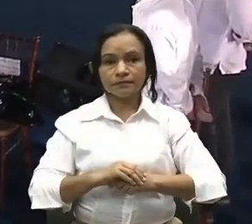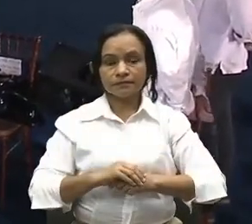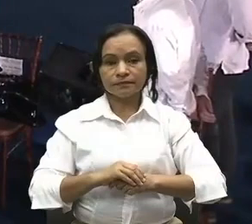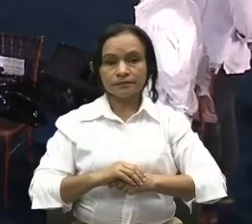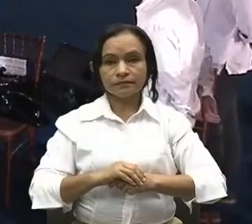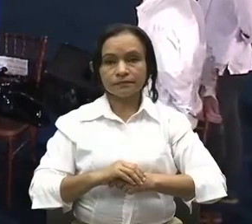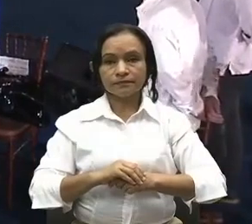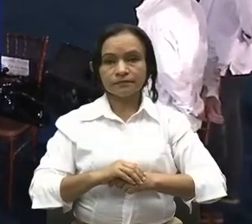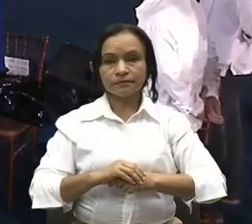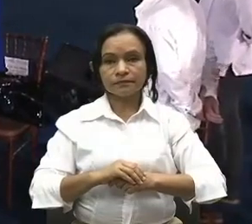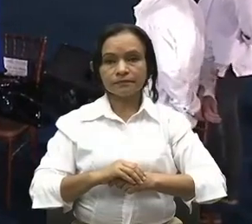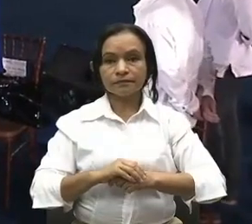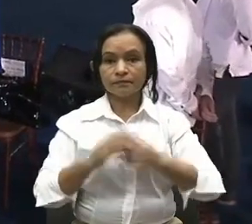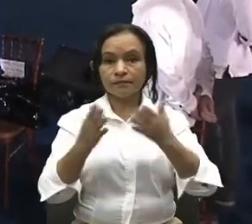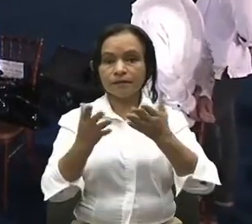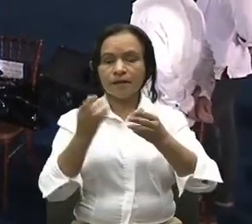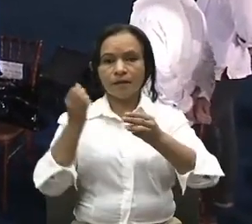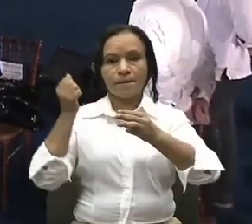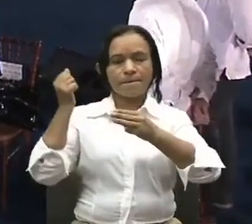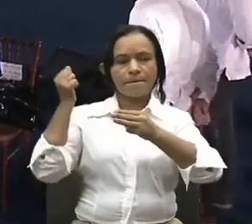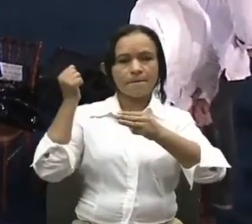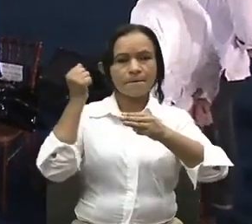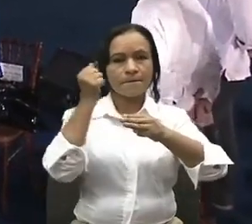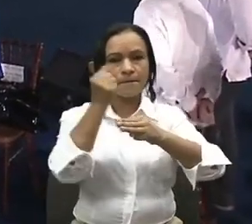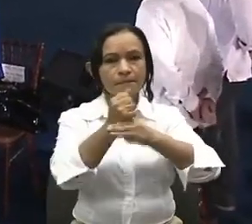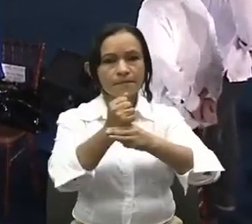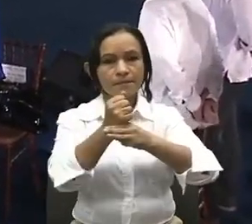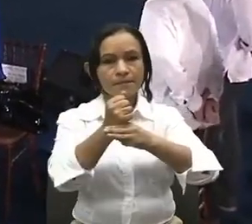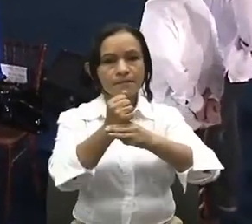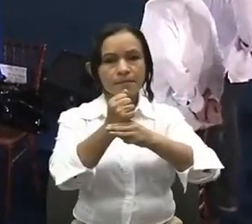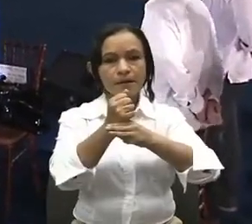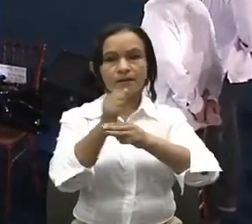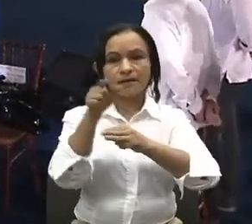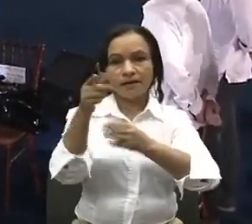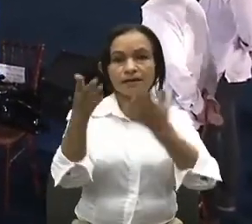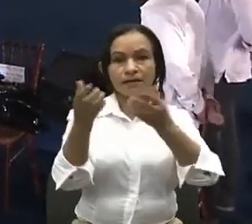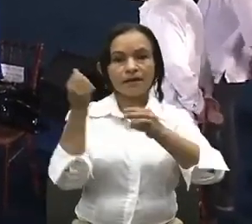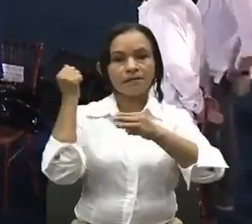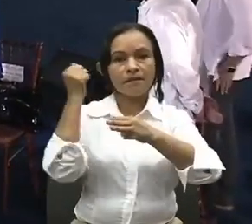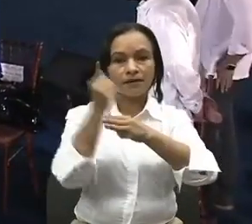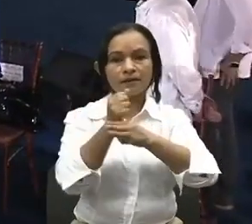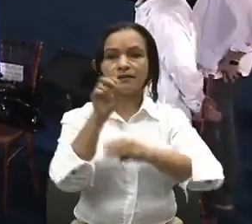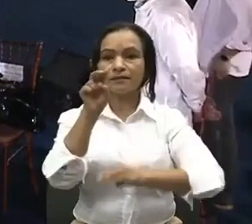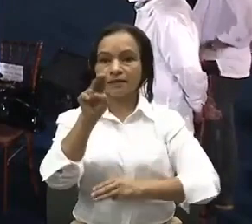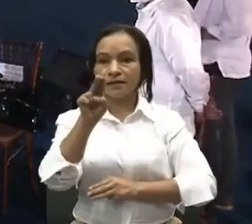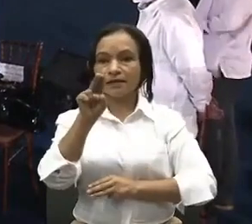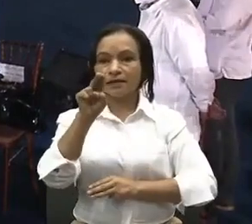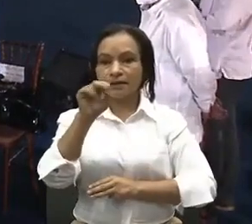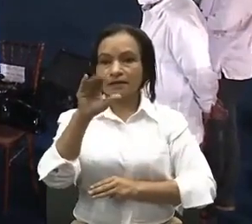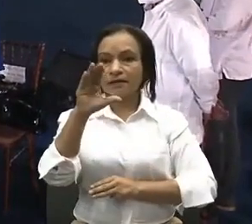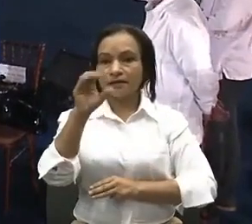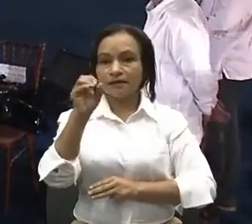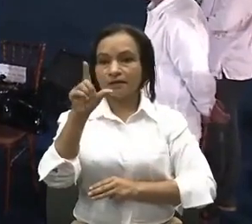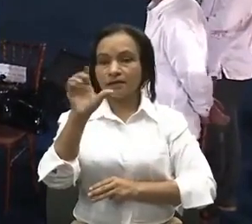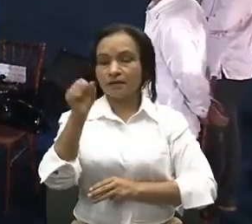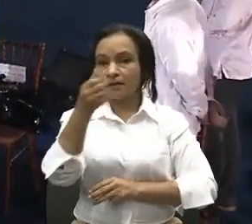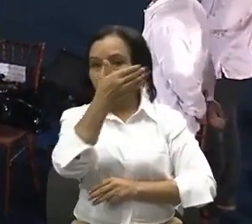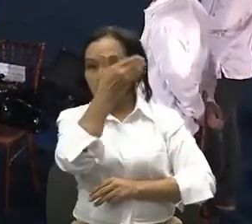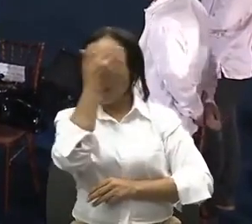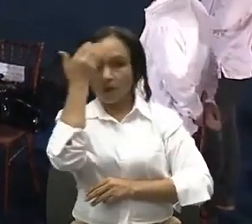en un intento de asesinato de nuestro hermano Nicolás Maduro. Eso no lo olvidamos.